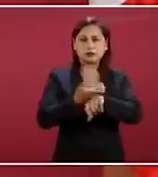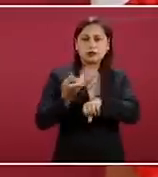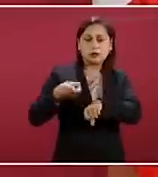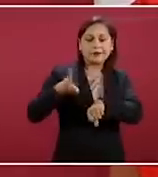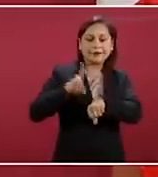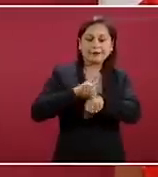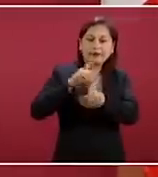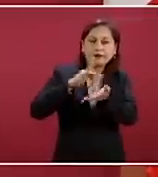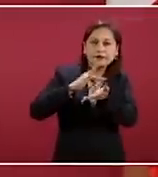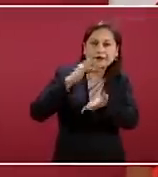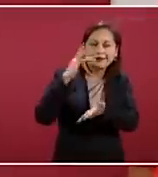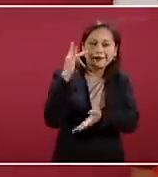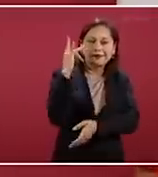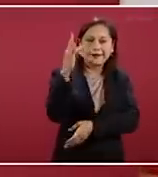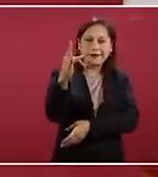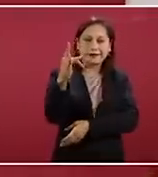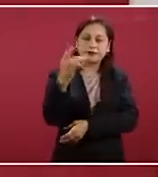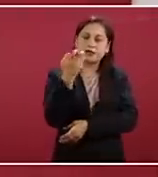es